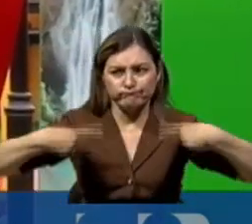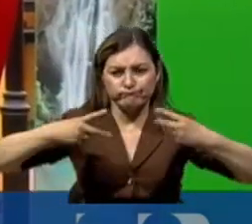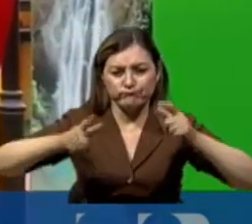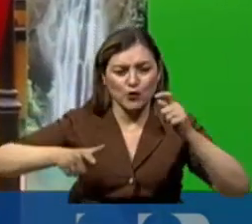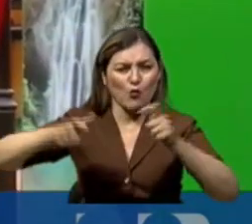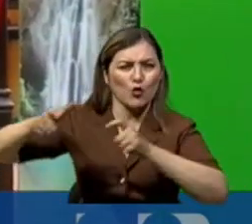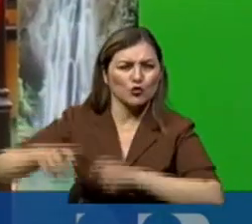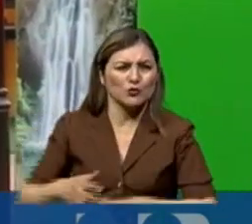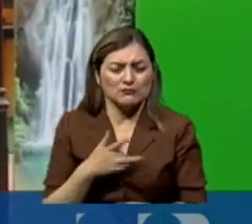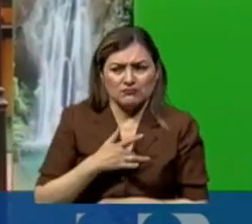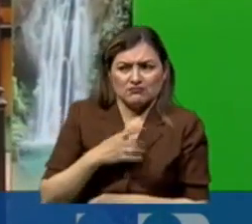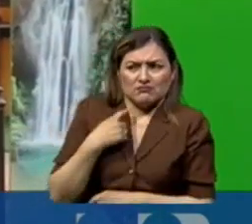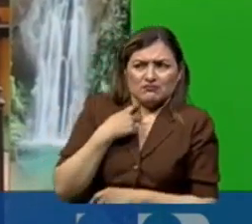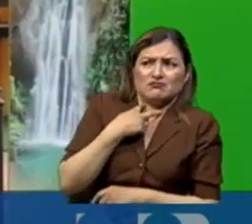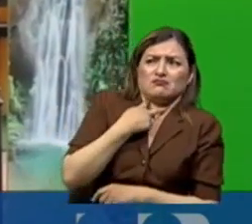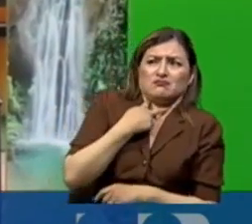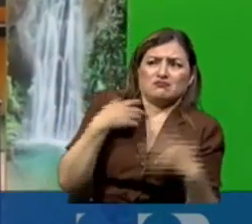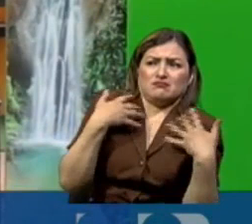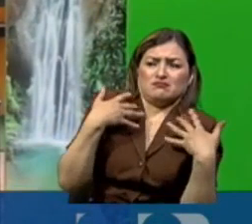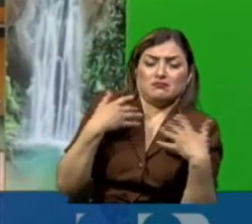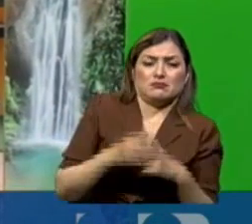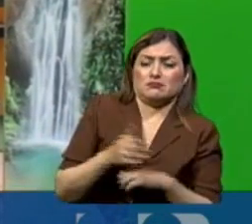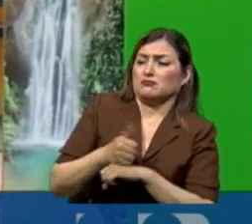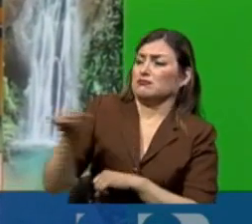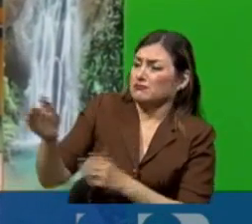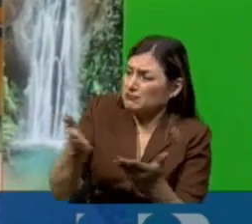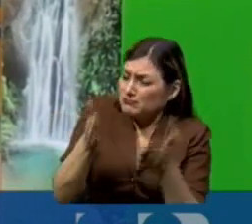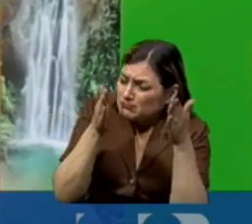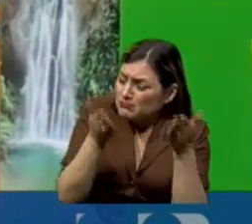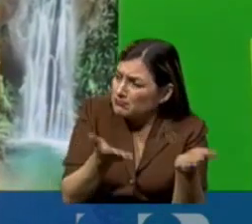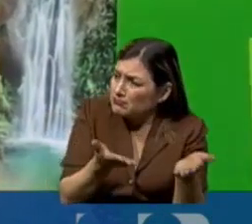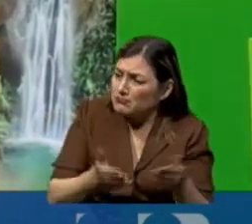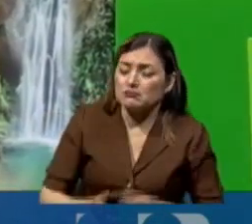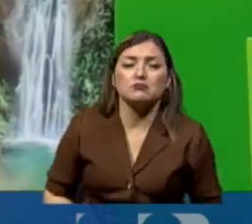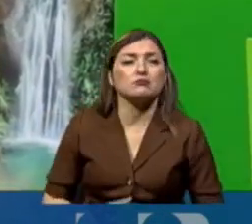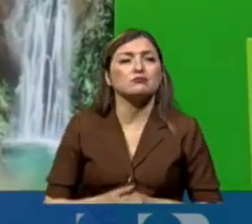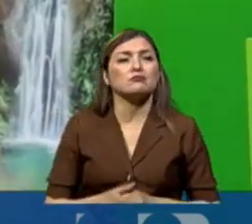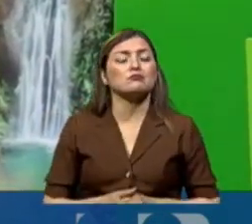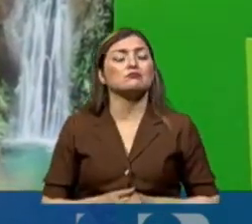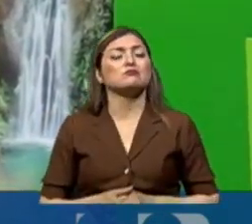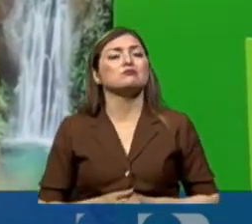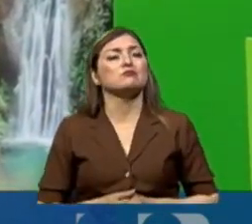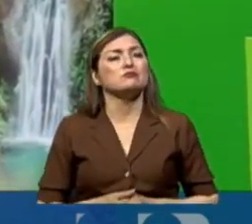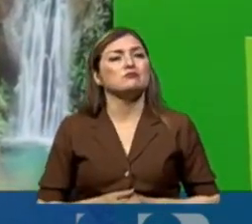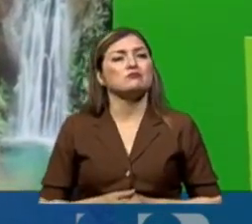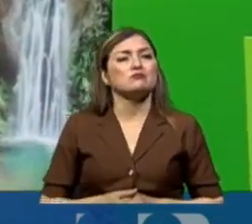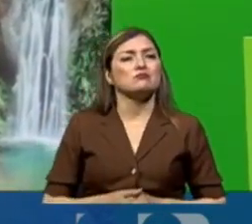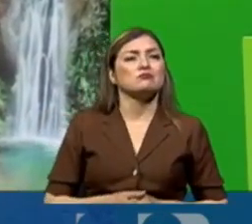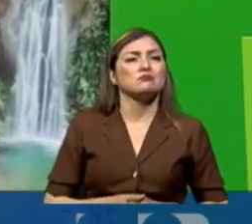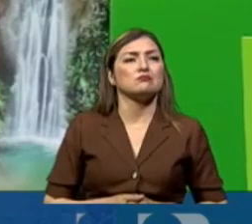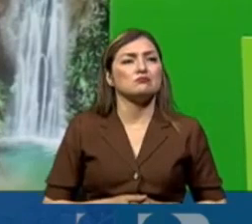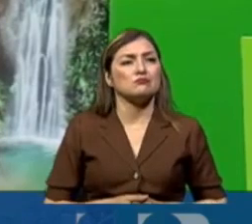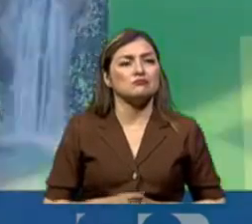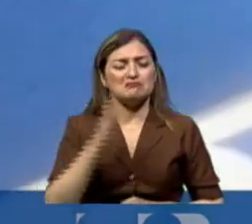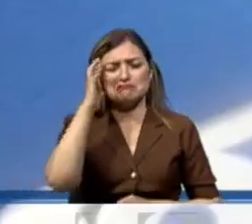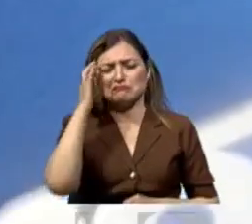lugar, se sienten amenazados y esperan que las autoridades tomen asunto a esta situación que cada vez se vuelve preocupante